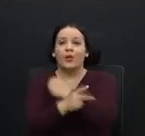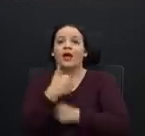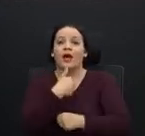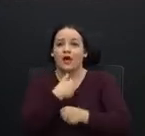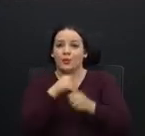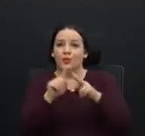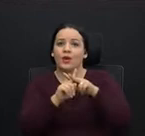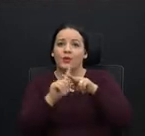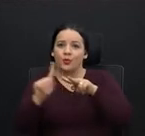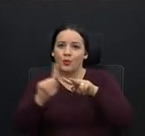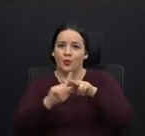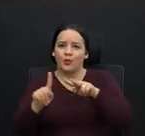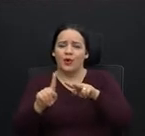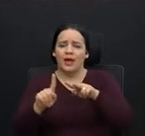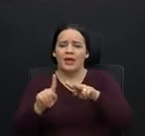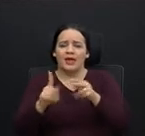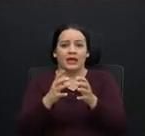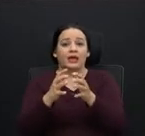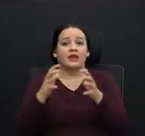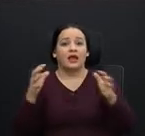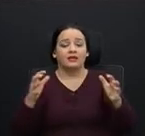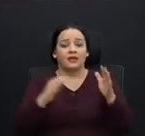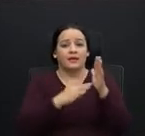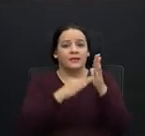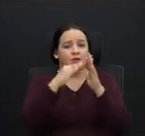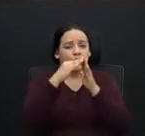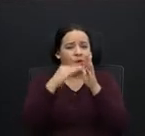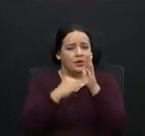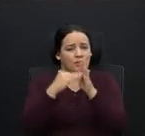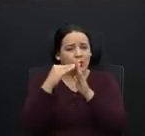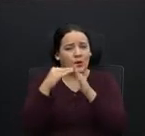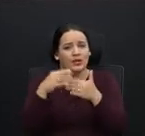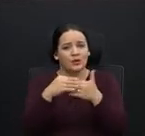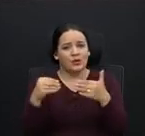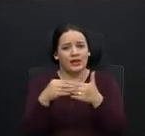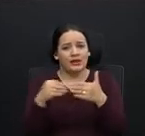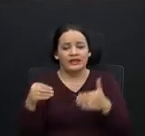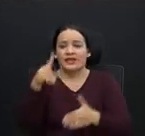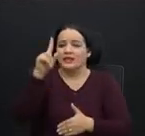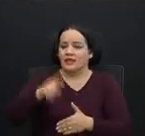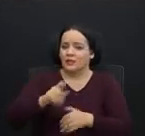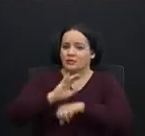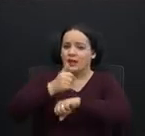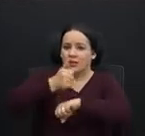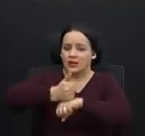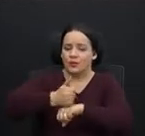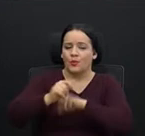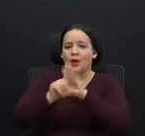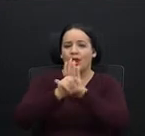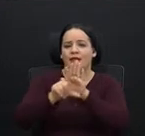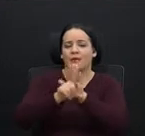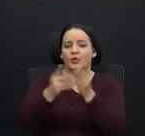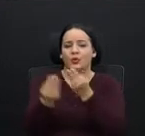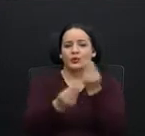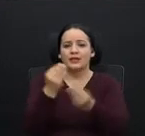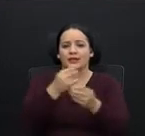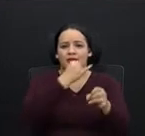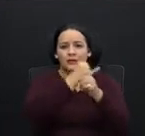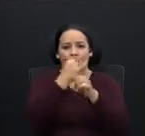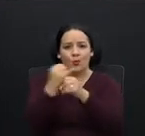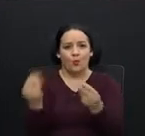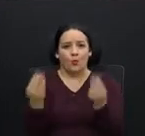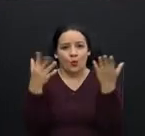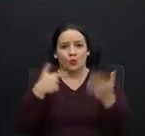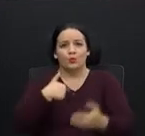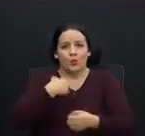fuga inmensa de millones de dólares, tenemos que construir una ley de productividad de las instituciones públicas, yo estoy trabajando